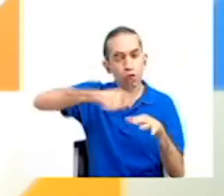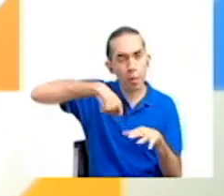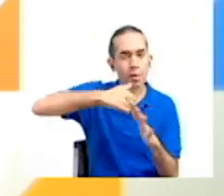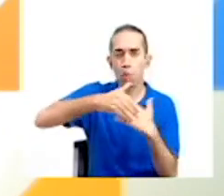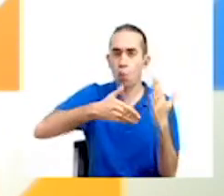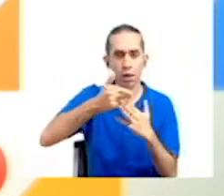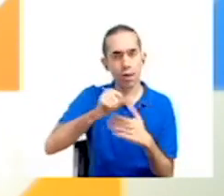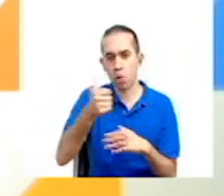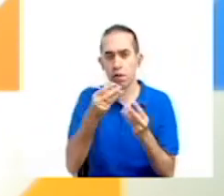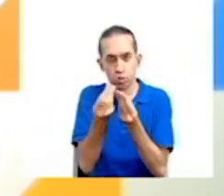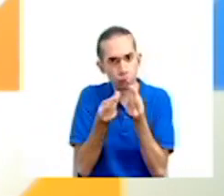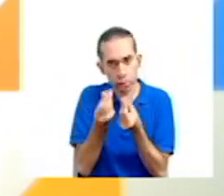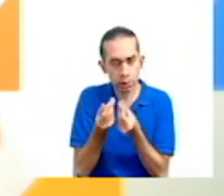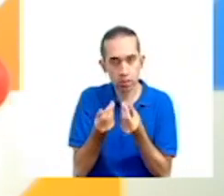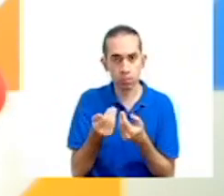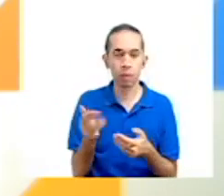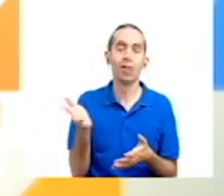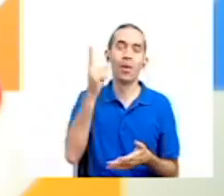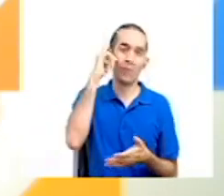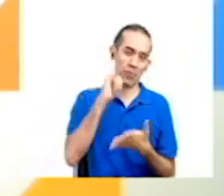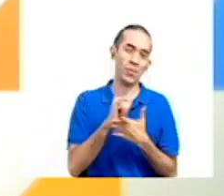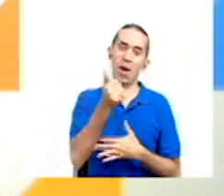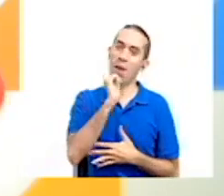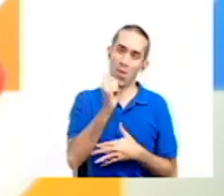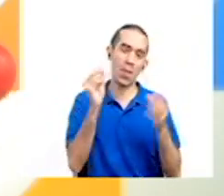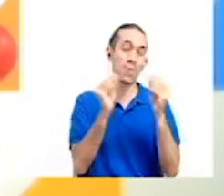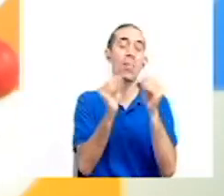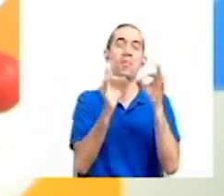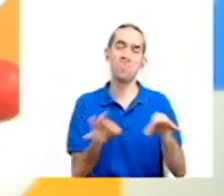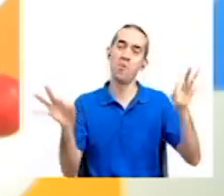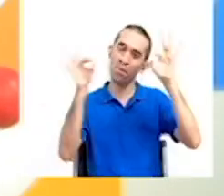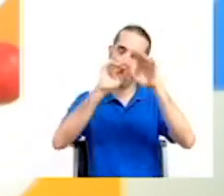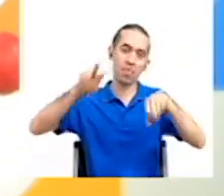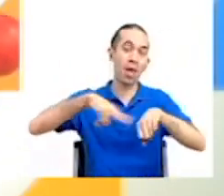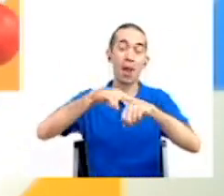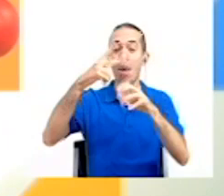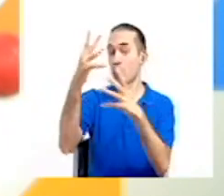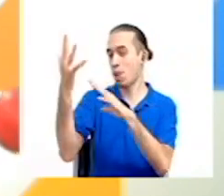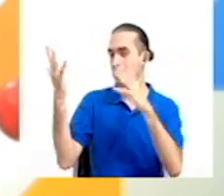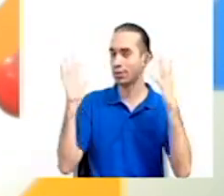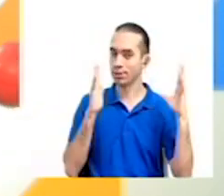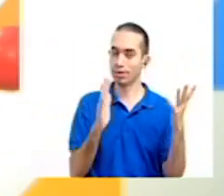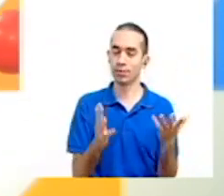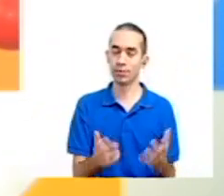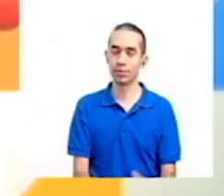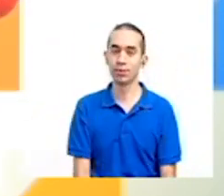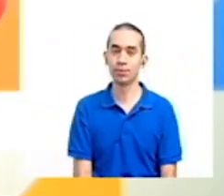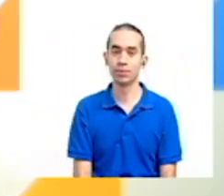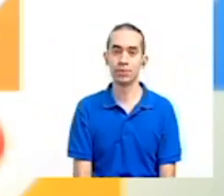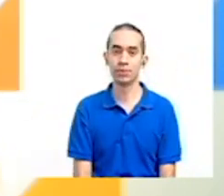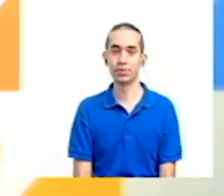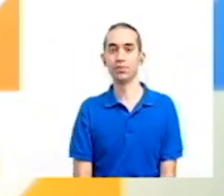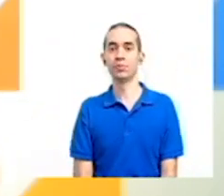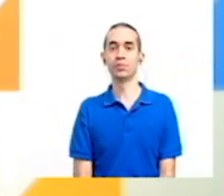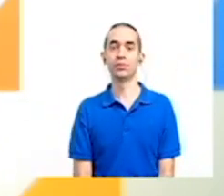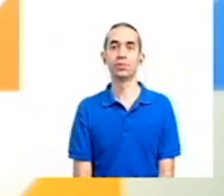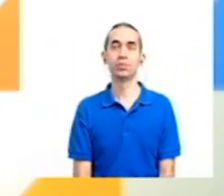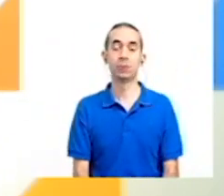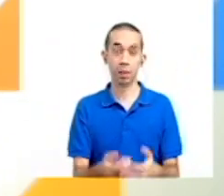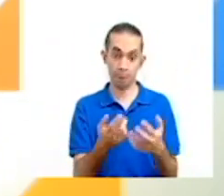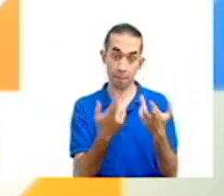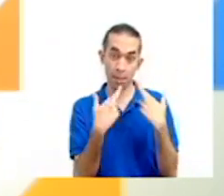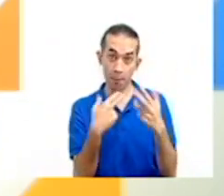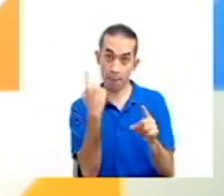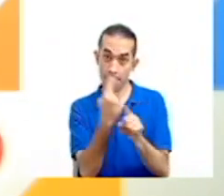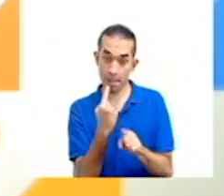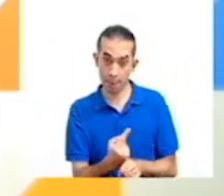el agua, porque es el compuesto más importante en nuestra naturaleza. Entonces, si contestan esas preguntas